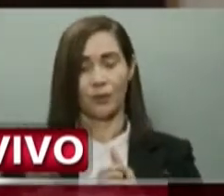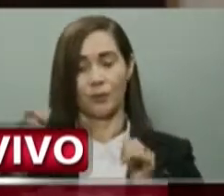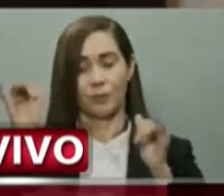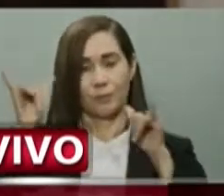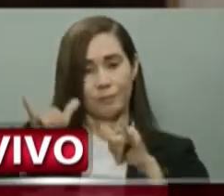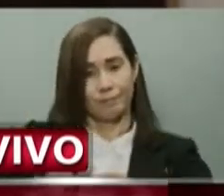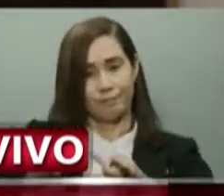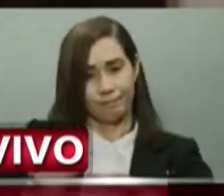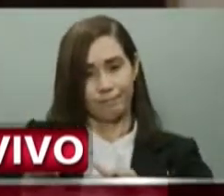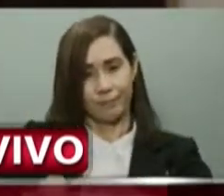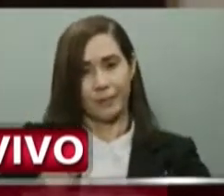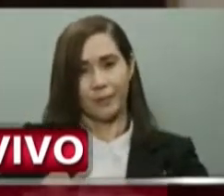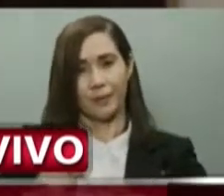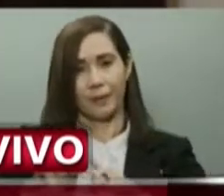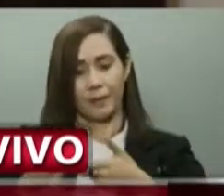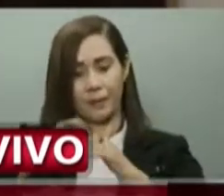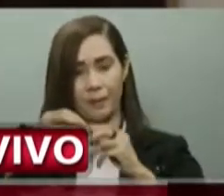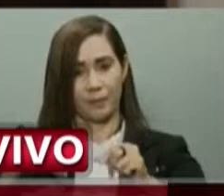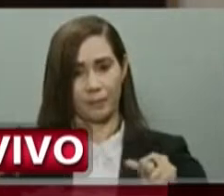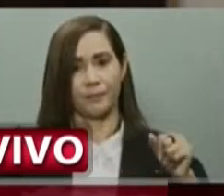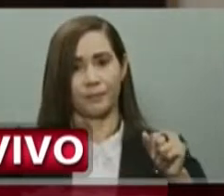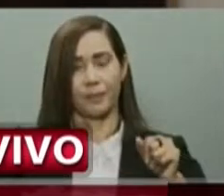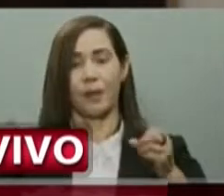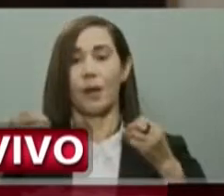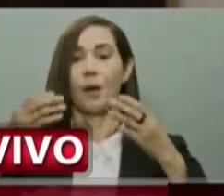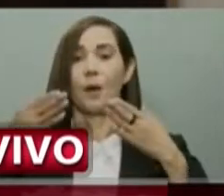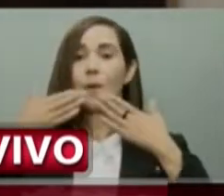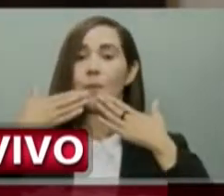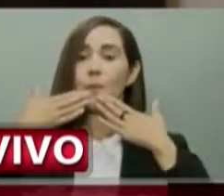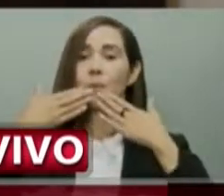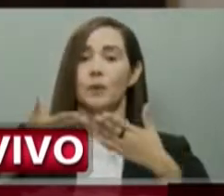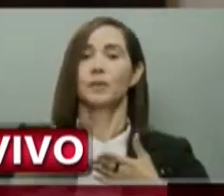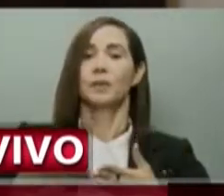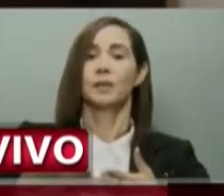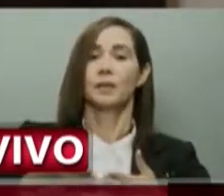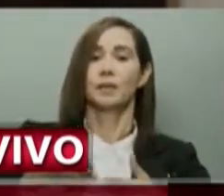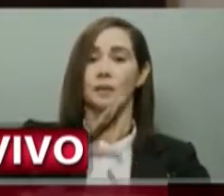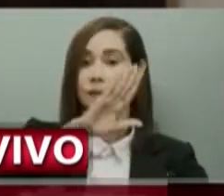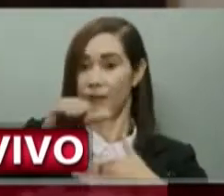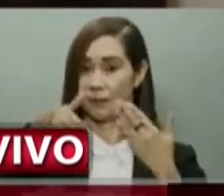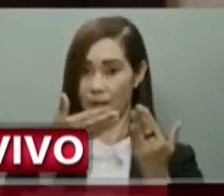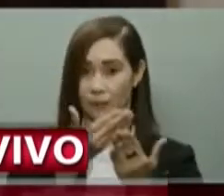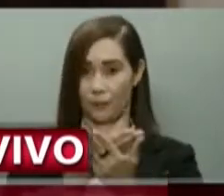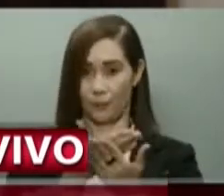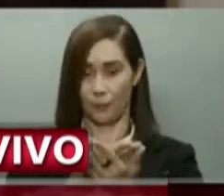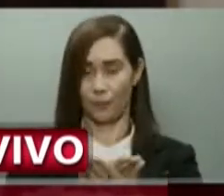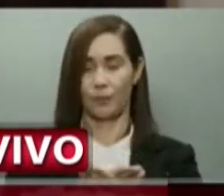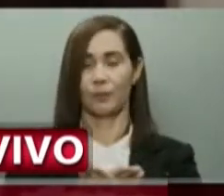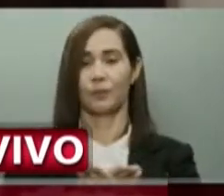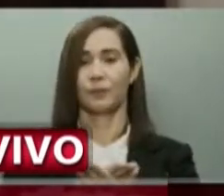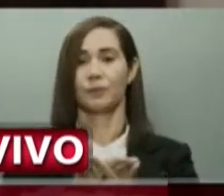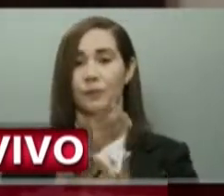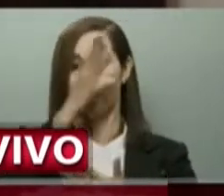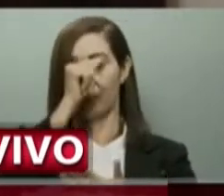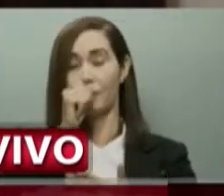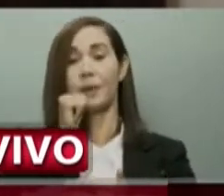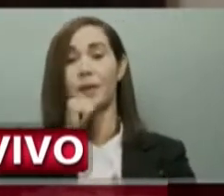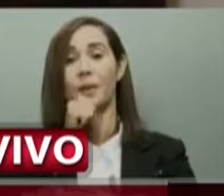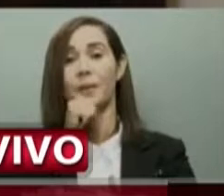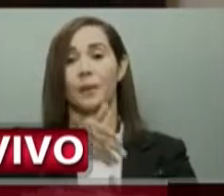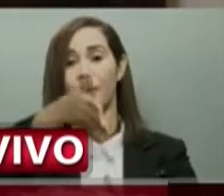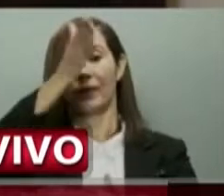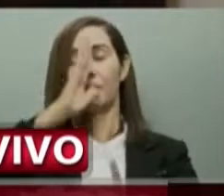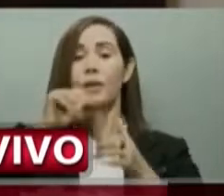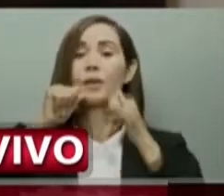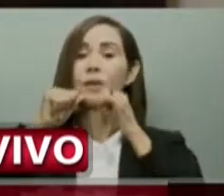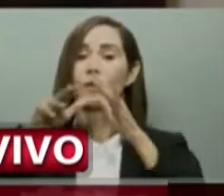estaremos ahí para resolverla. Muchas gracias a todos y a todos, a todos y a todas, y que